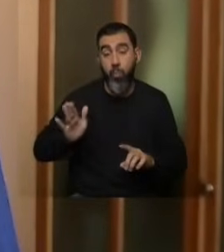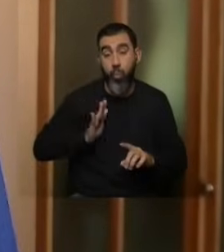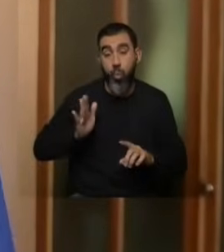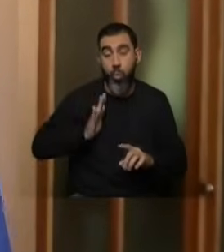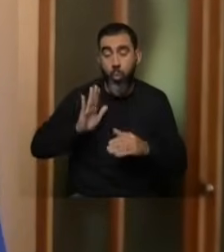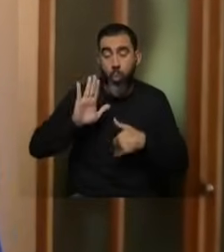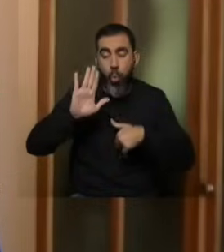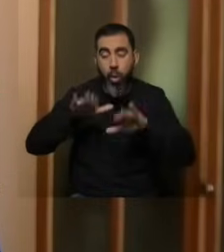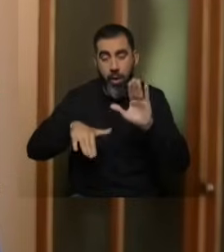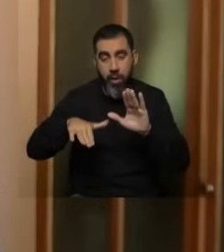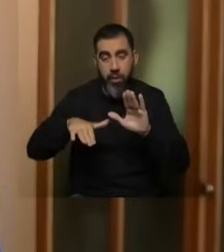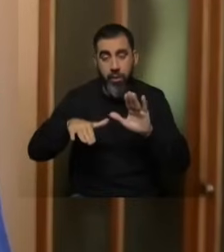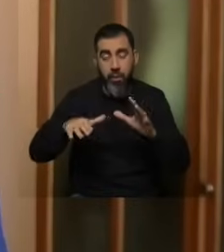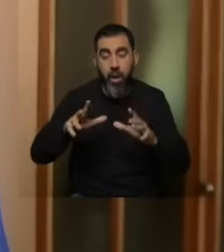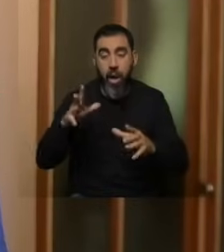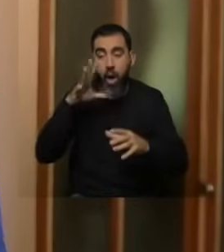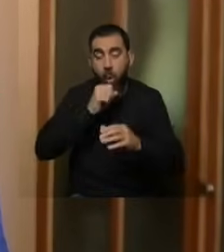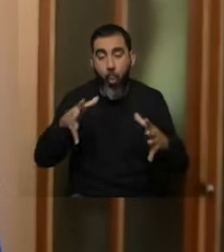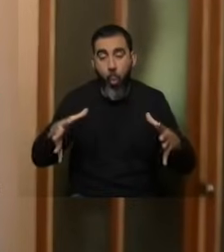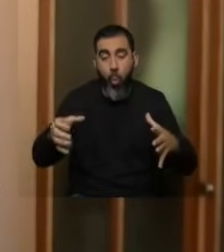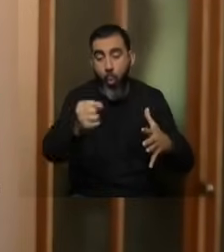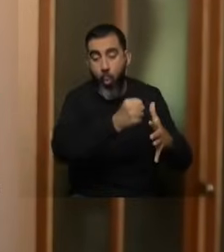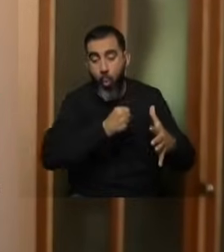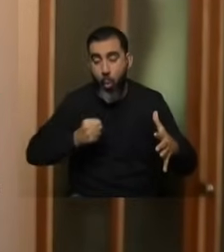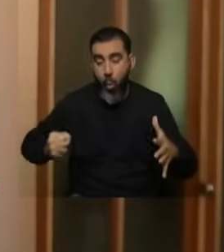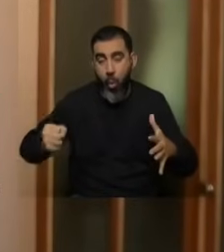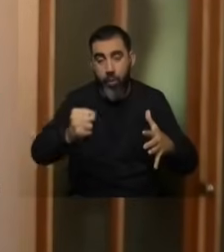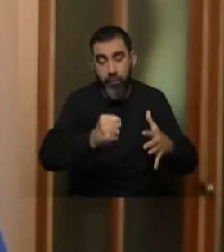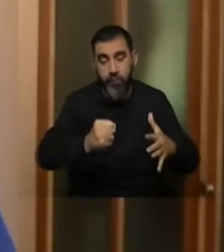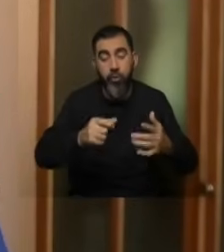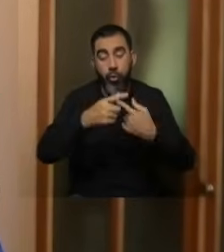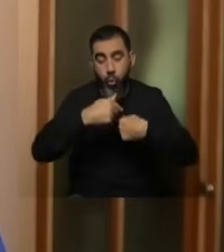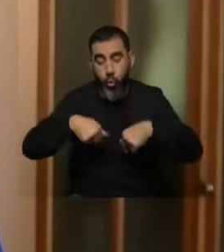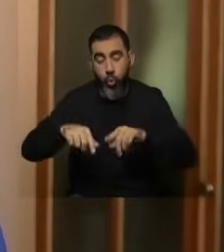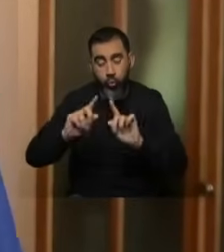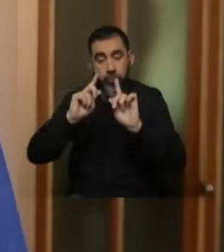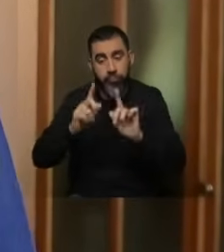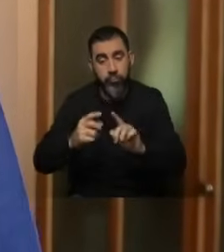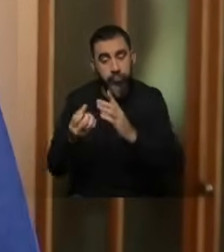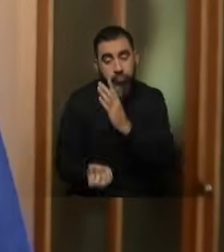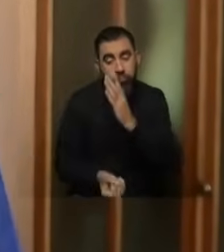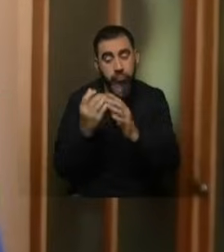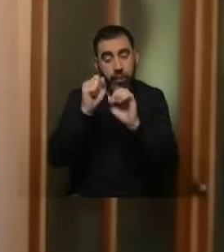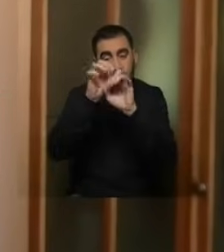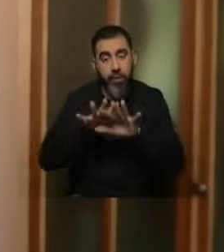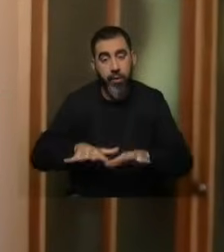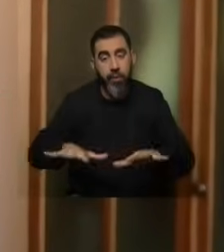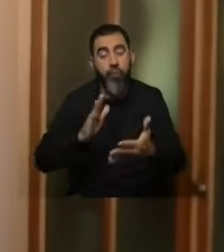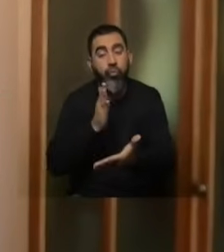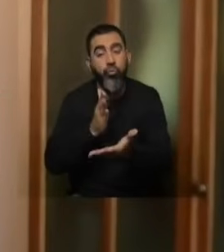todo son las que sostienen las hoyas sin merenderos no Nosotros también estamos creando esta red